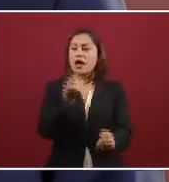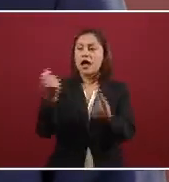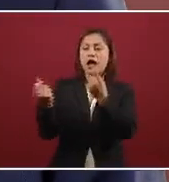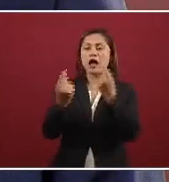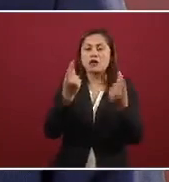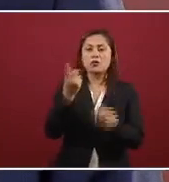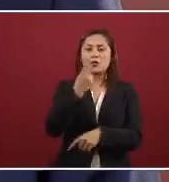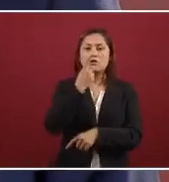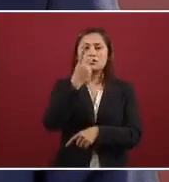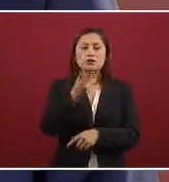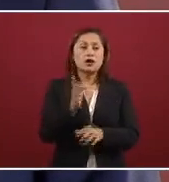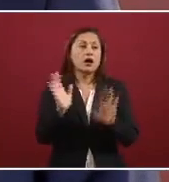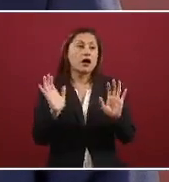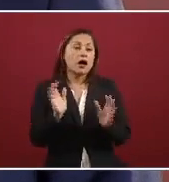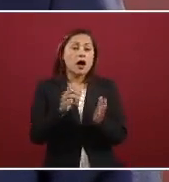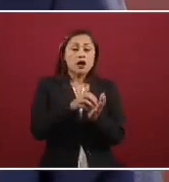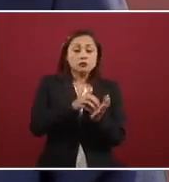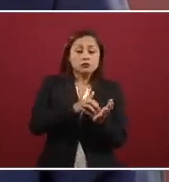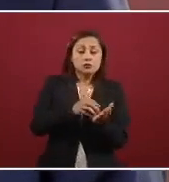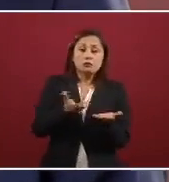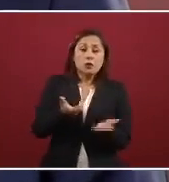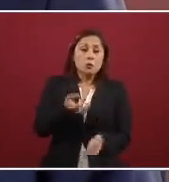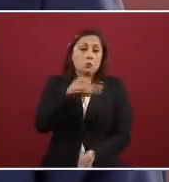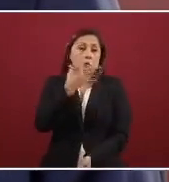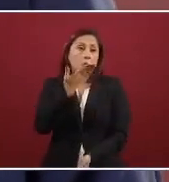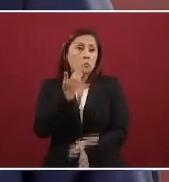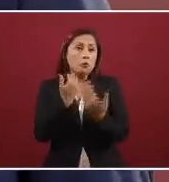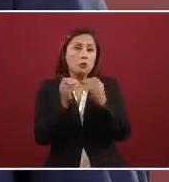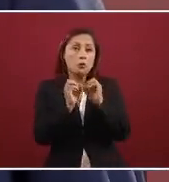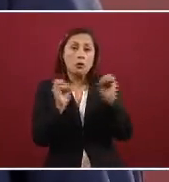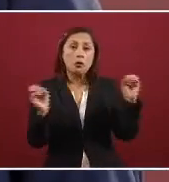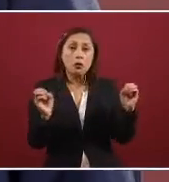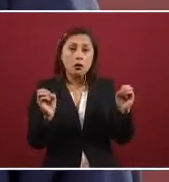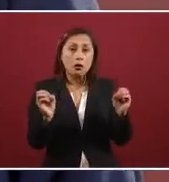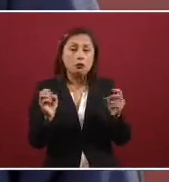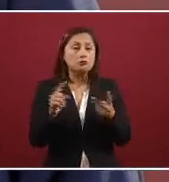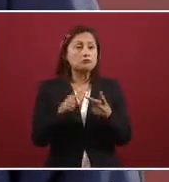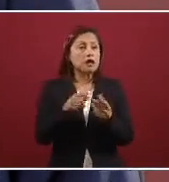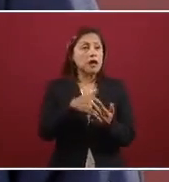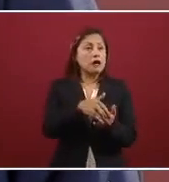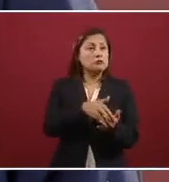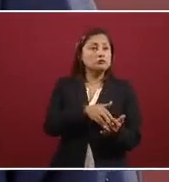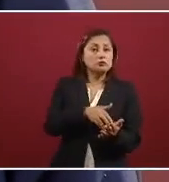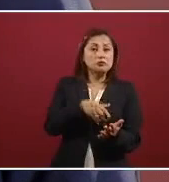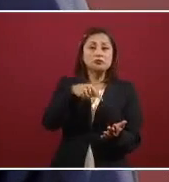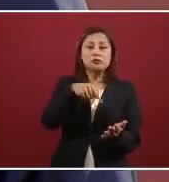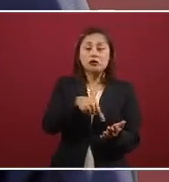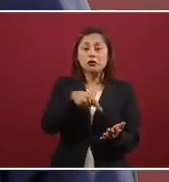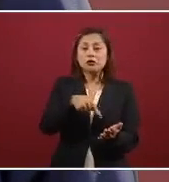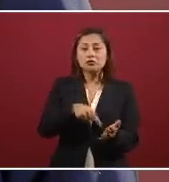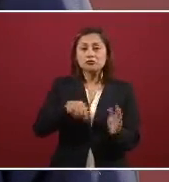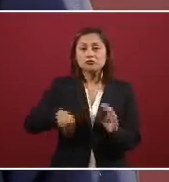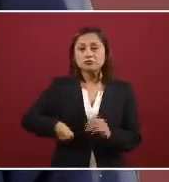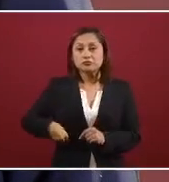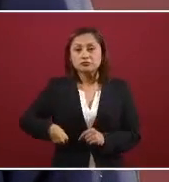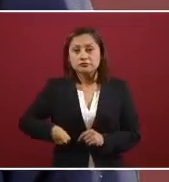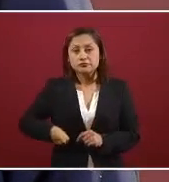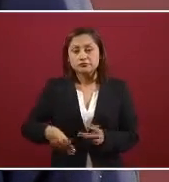haber medicina, por austeridad, estaba yo leyendo ayer,